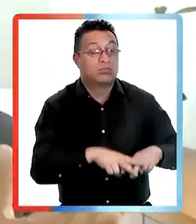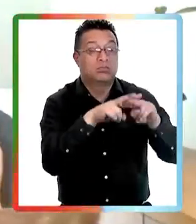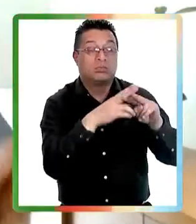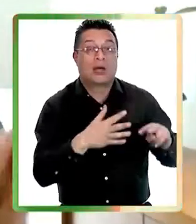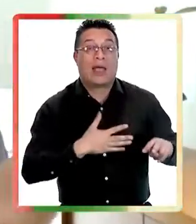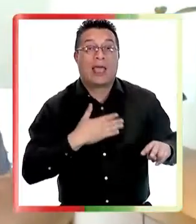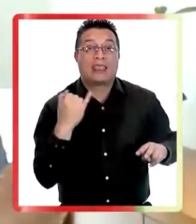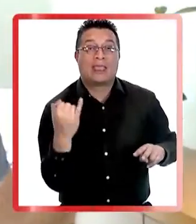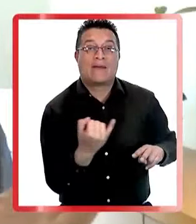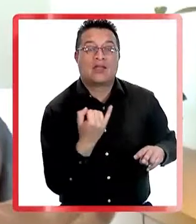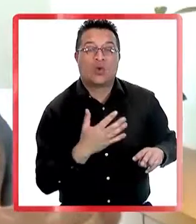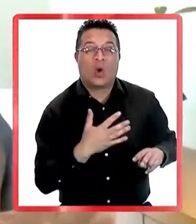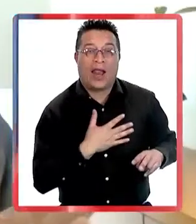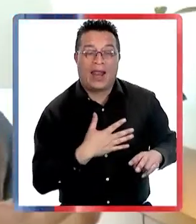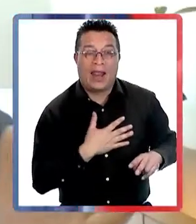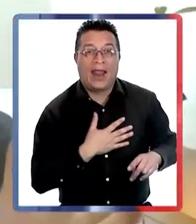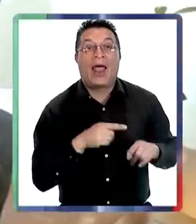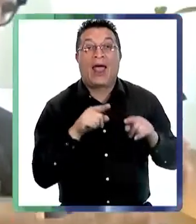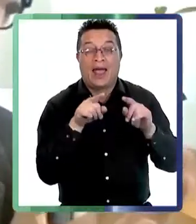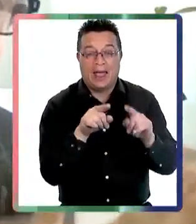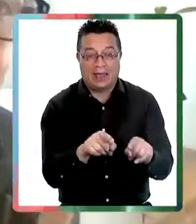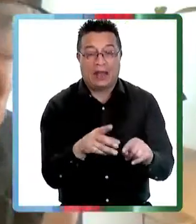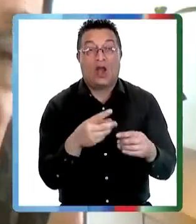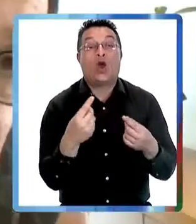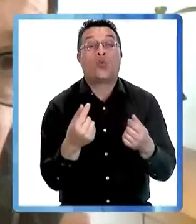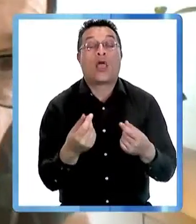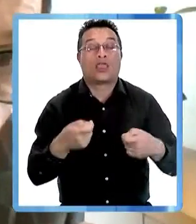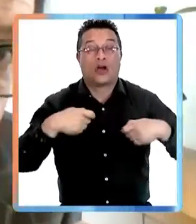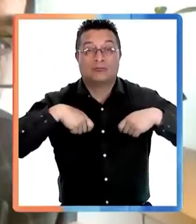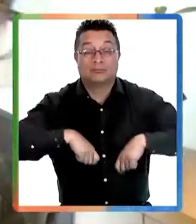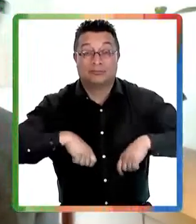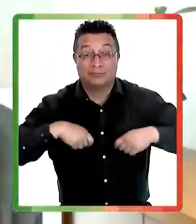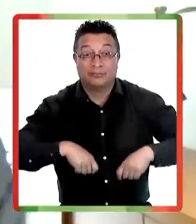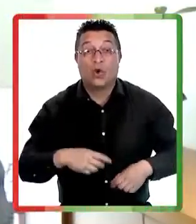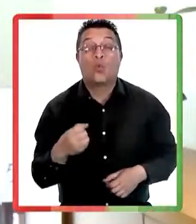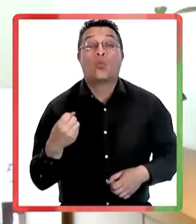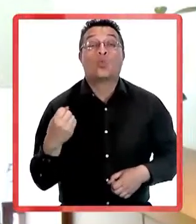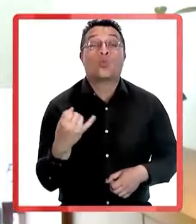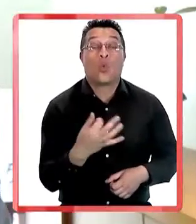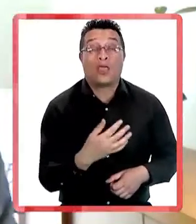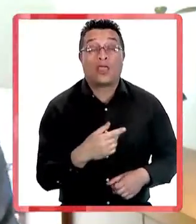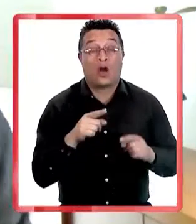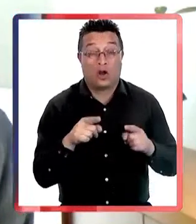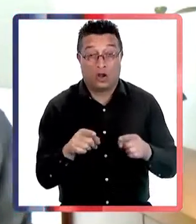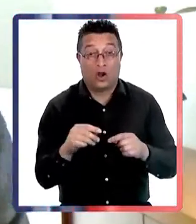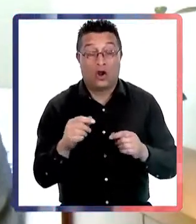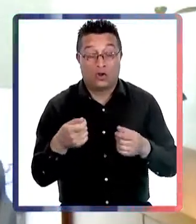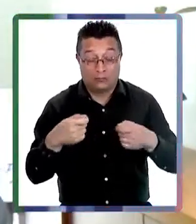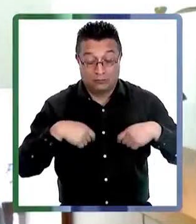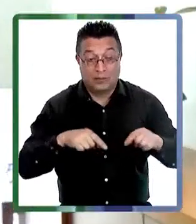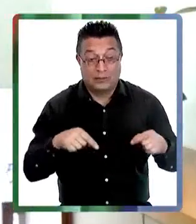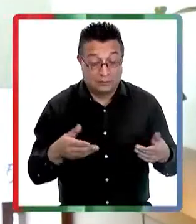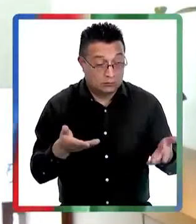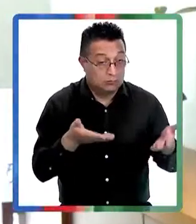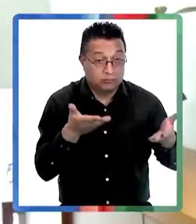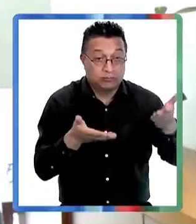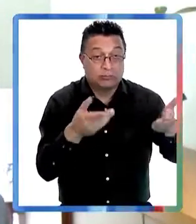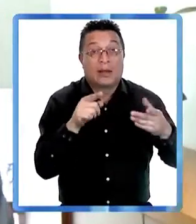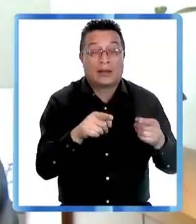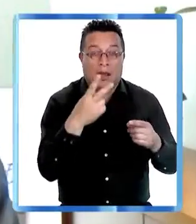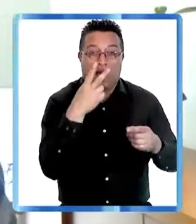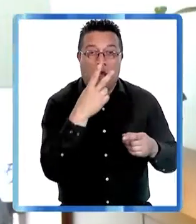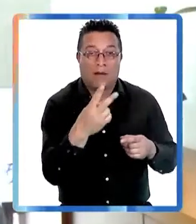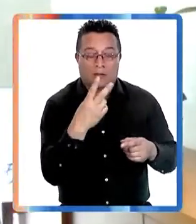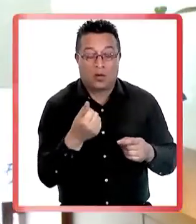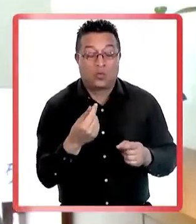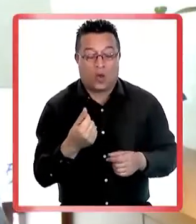de capitalización individual y cuánto le renta esa cuenta, va a haber un espejo donde la persona va a